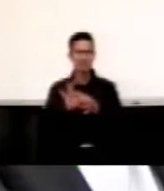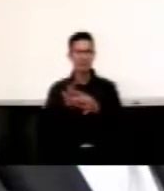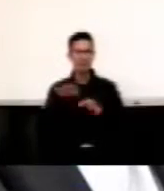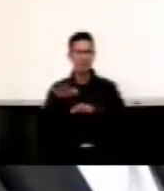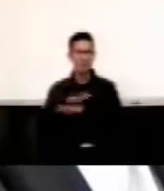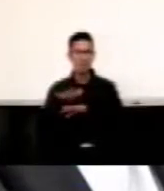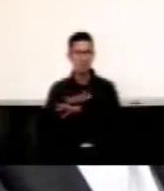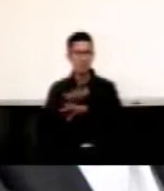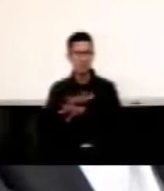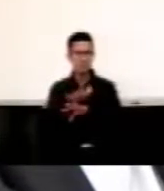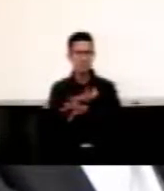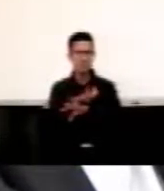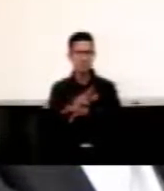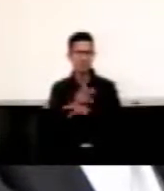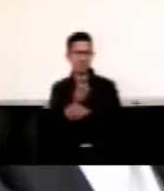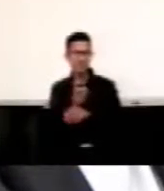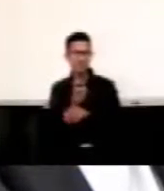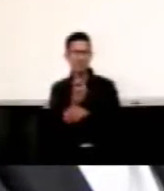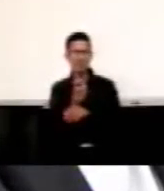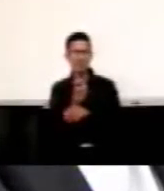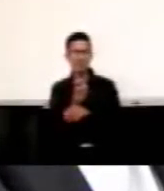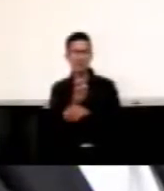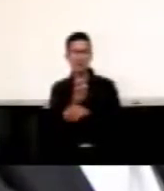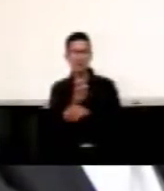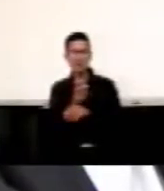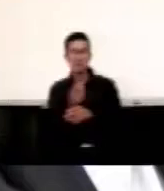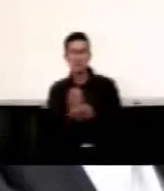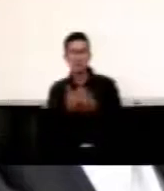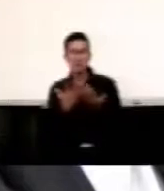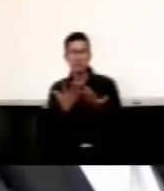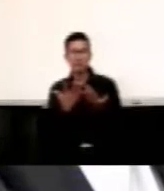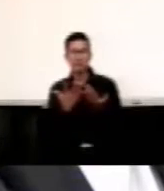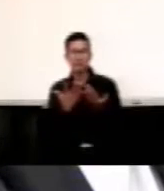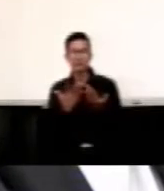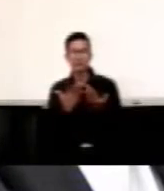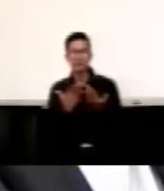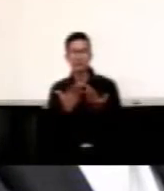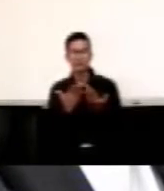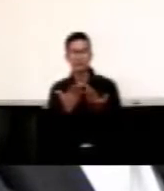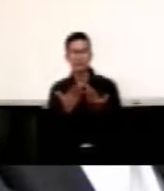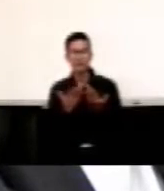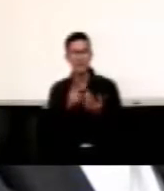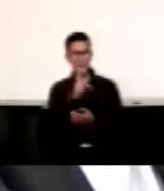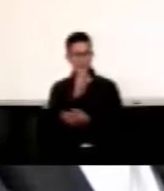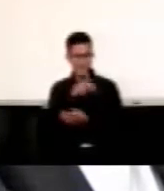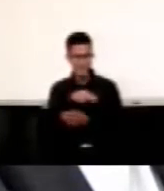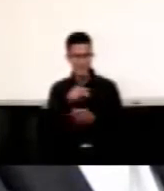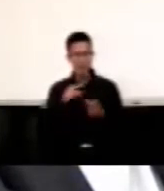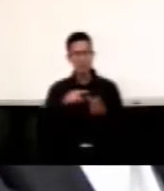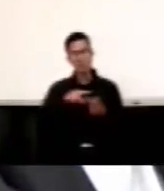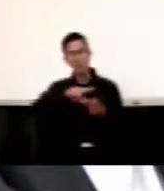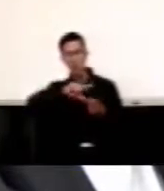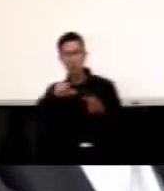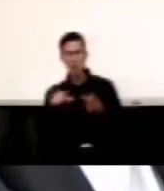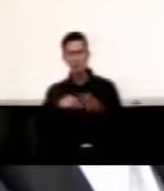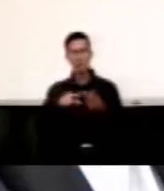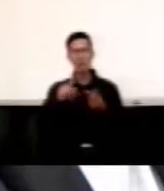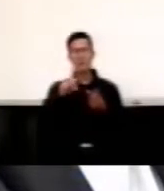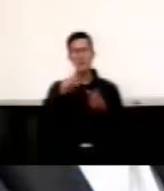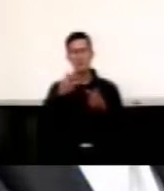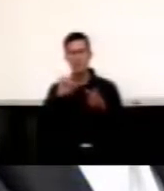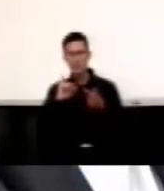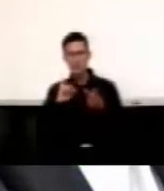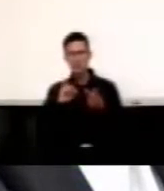transitado de la alternancia que fue con el Partido Acción Nacional, luego el Partido Revolucionario Institucional y en